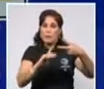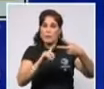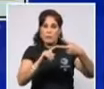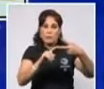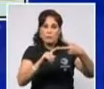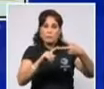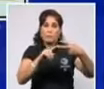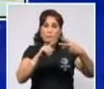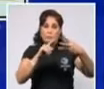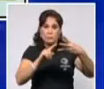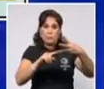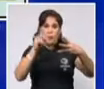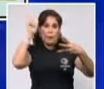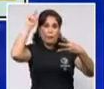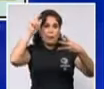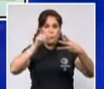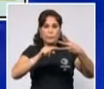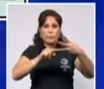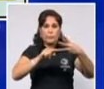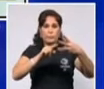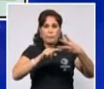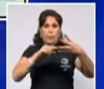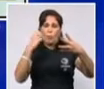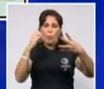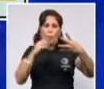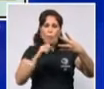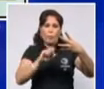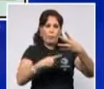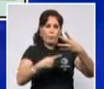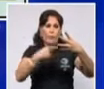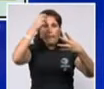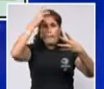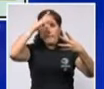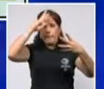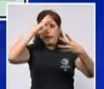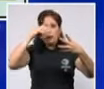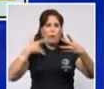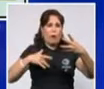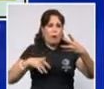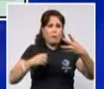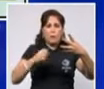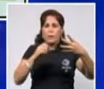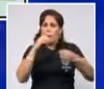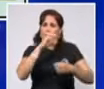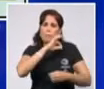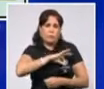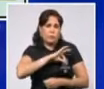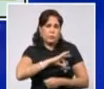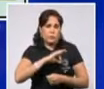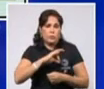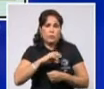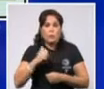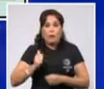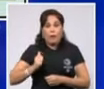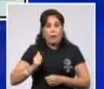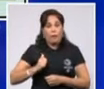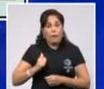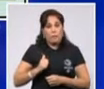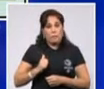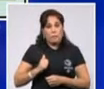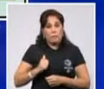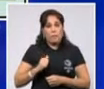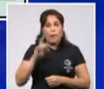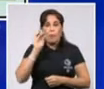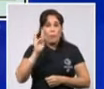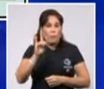le sigue Perú, Colombia, México, Argentina, Chile, Canadá,